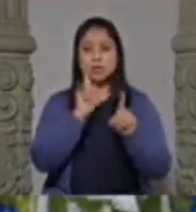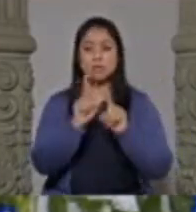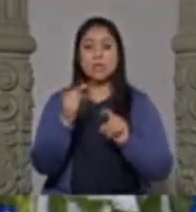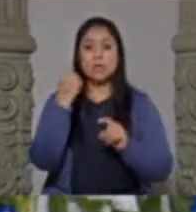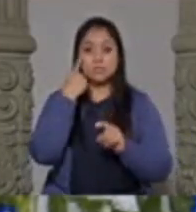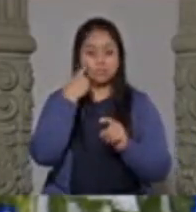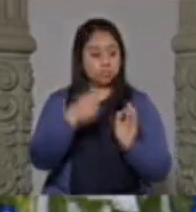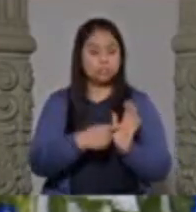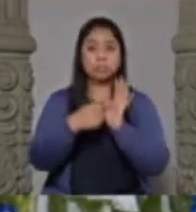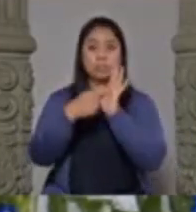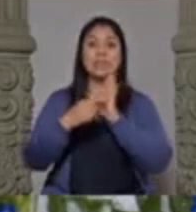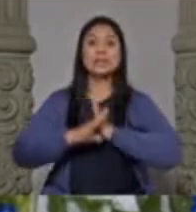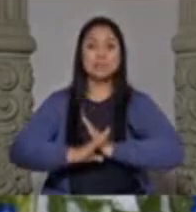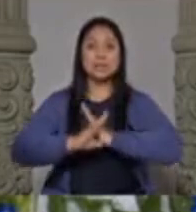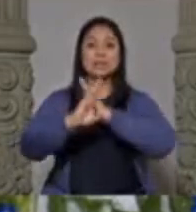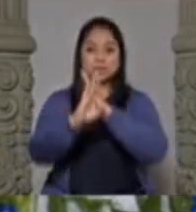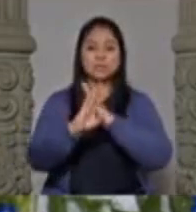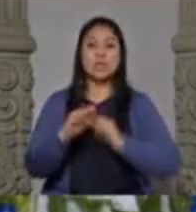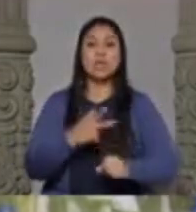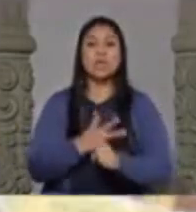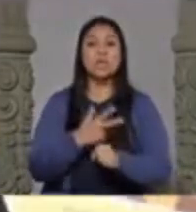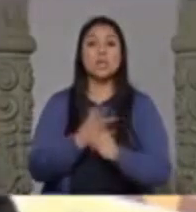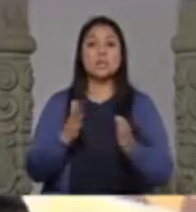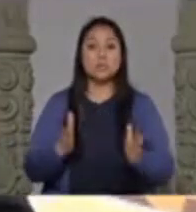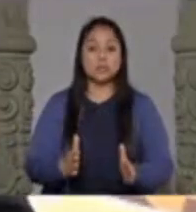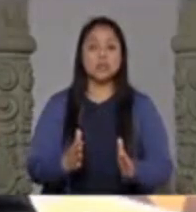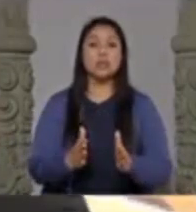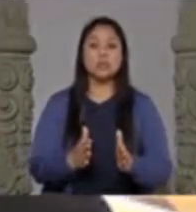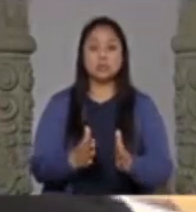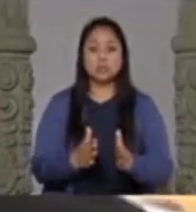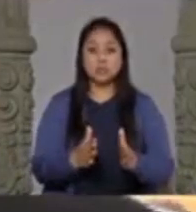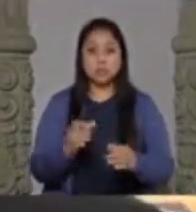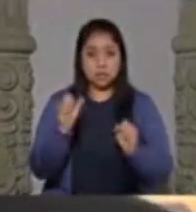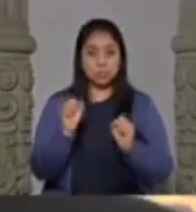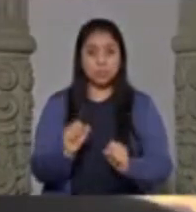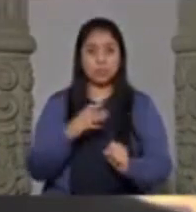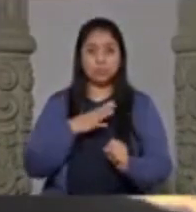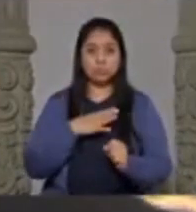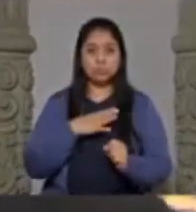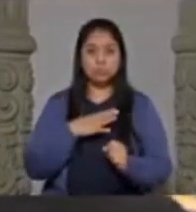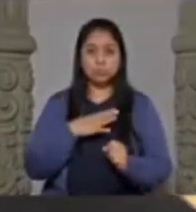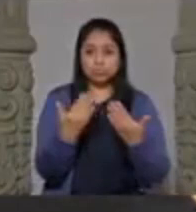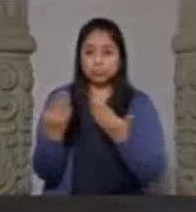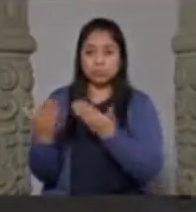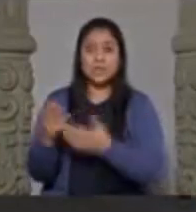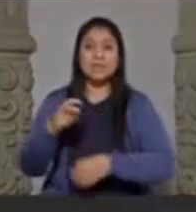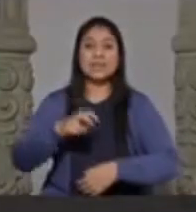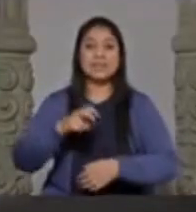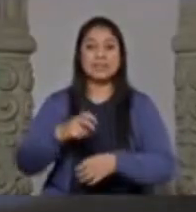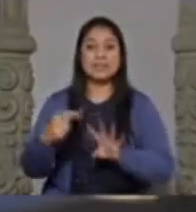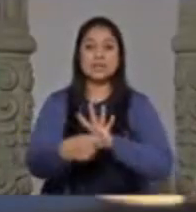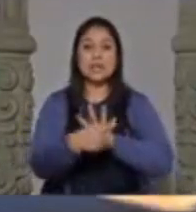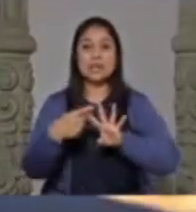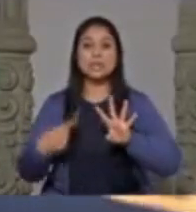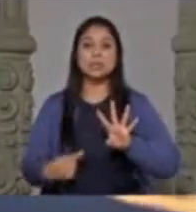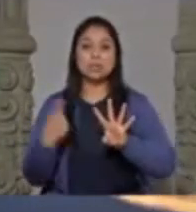tal que nos garantice a los guatemaltecos básicamente que vamos a atender las necesidades en las cuatro